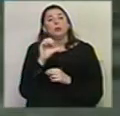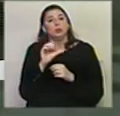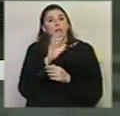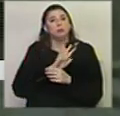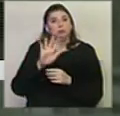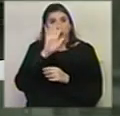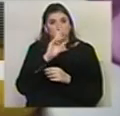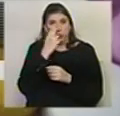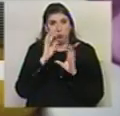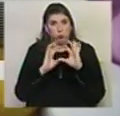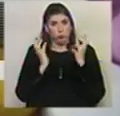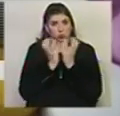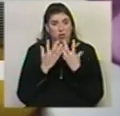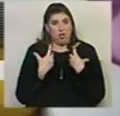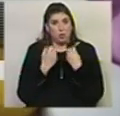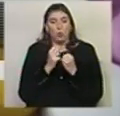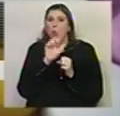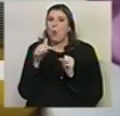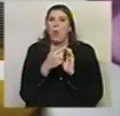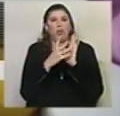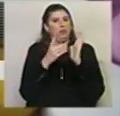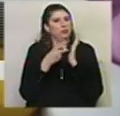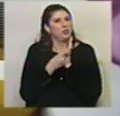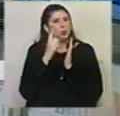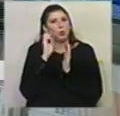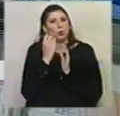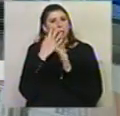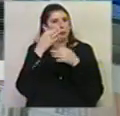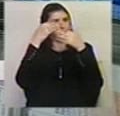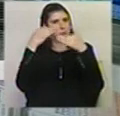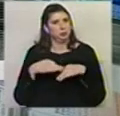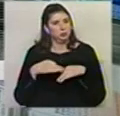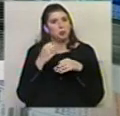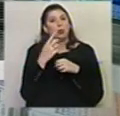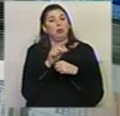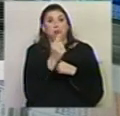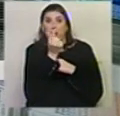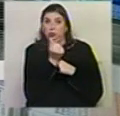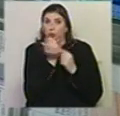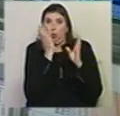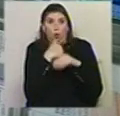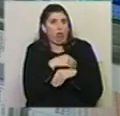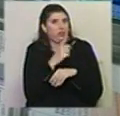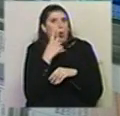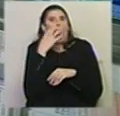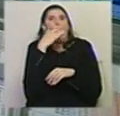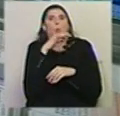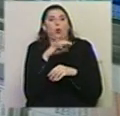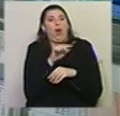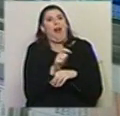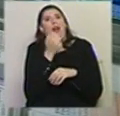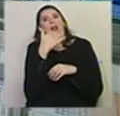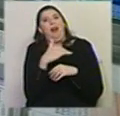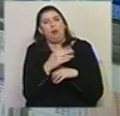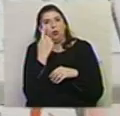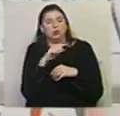no hay una definición precisa de los medicamentos de alto costo, ya que el factor precio no puede ser el único determinante, porque se debe tener en cuenta